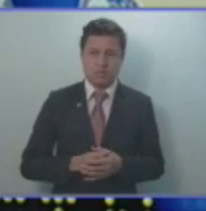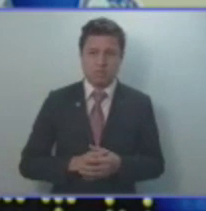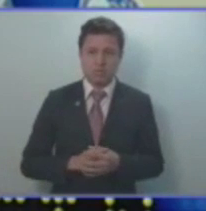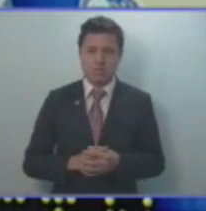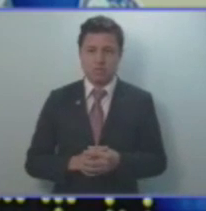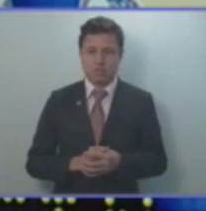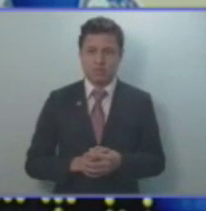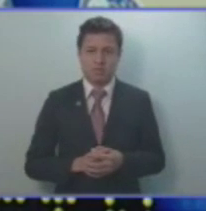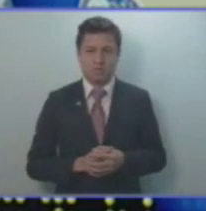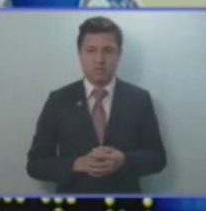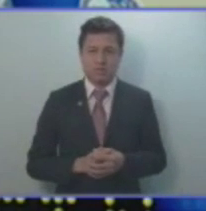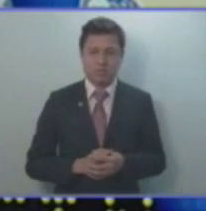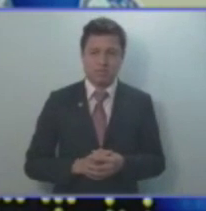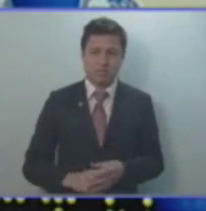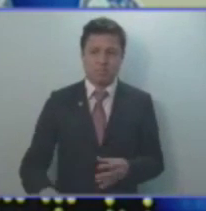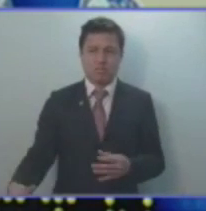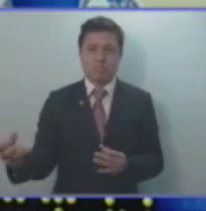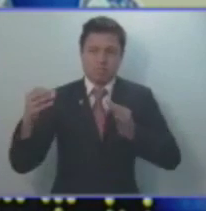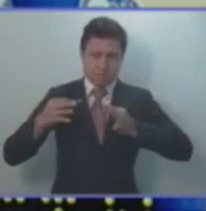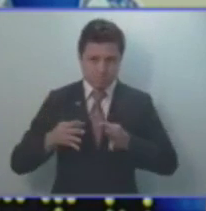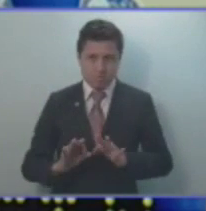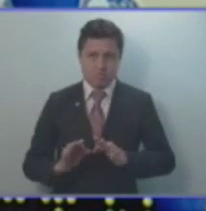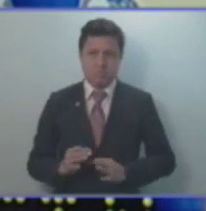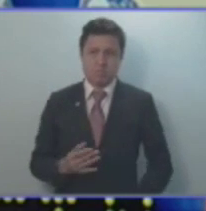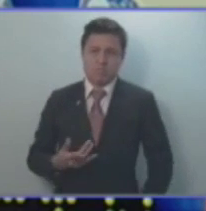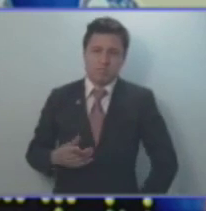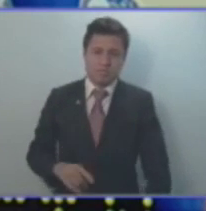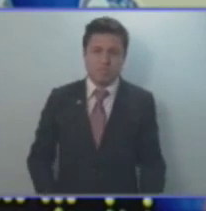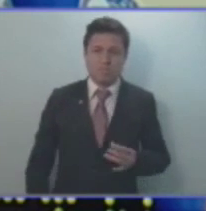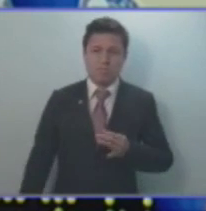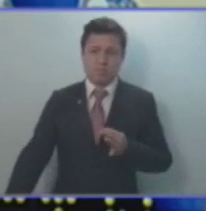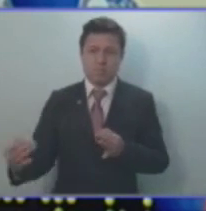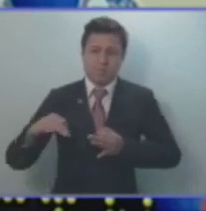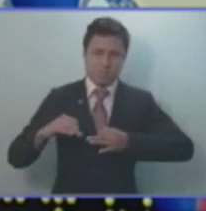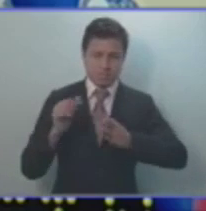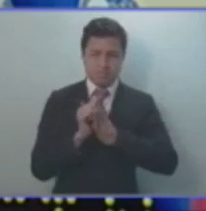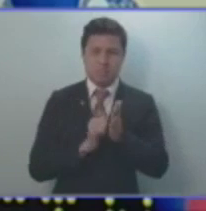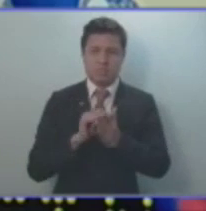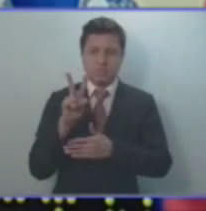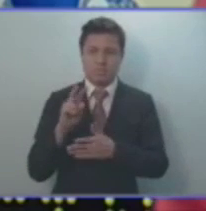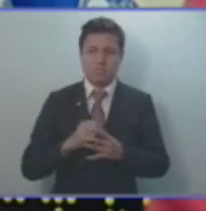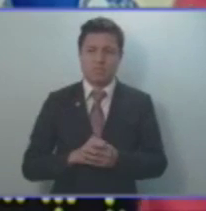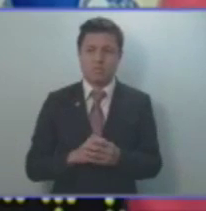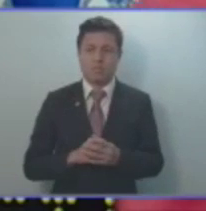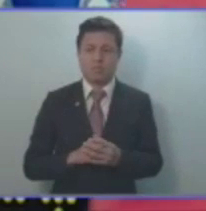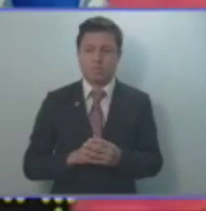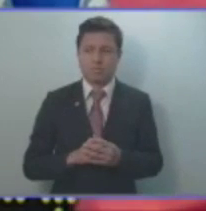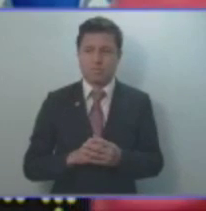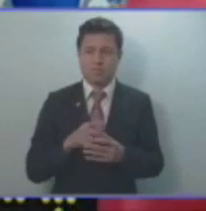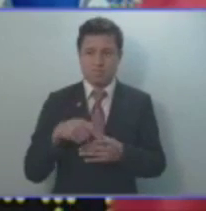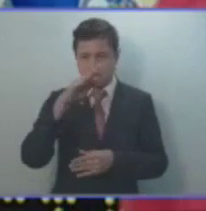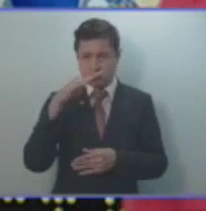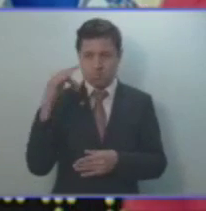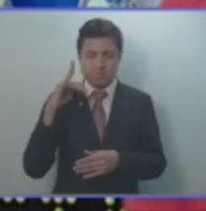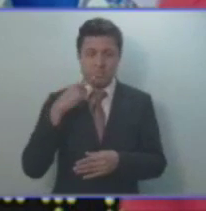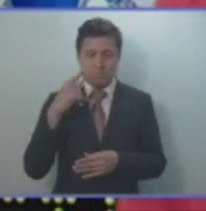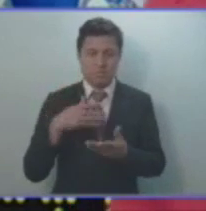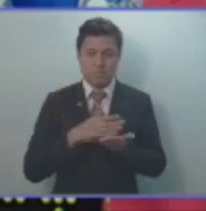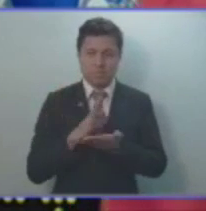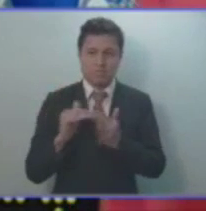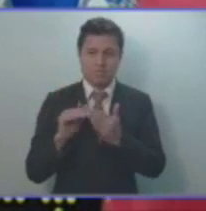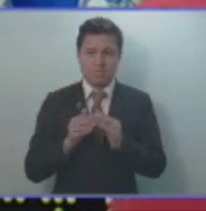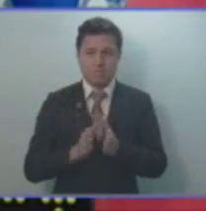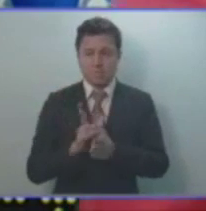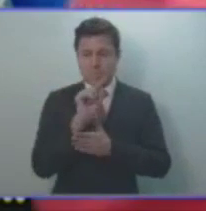Huachapán, territorio de comunidades indígenas. Artículo 2, el Estado, a través de las instituciones